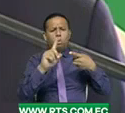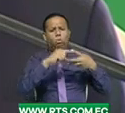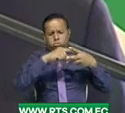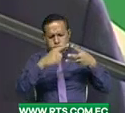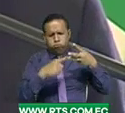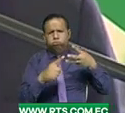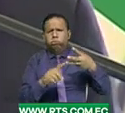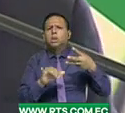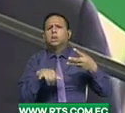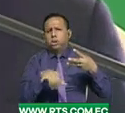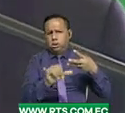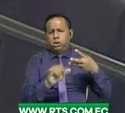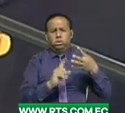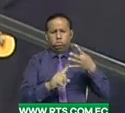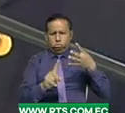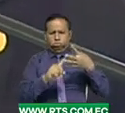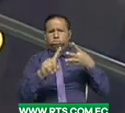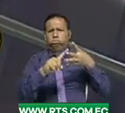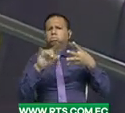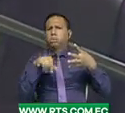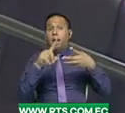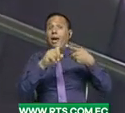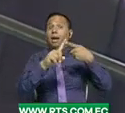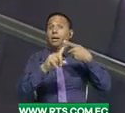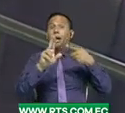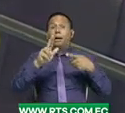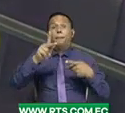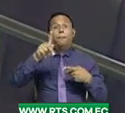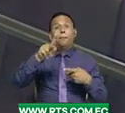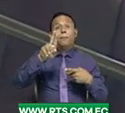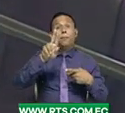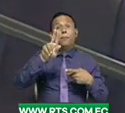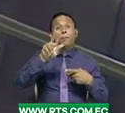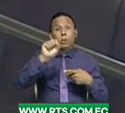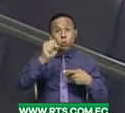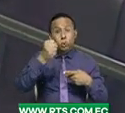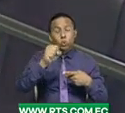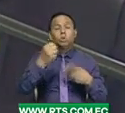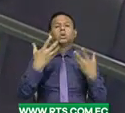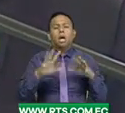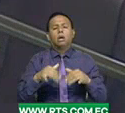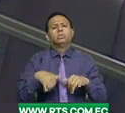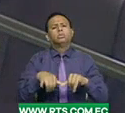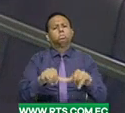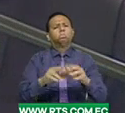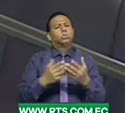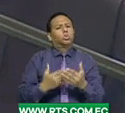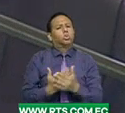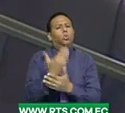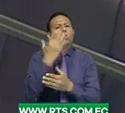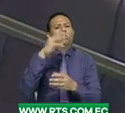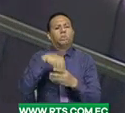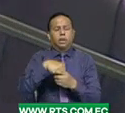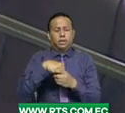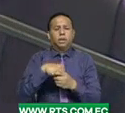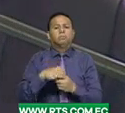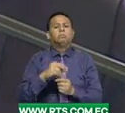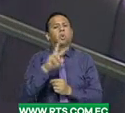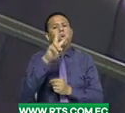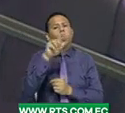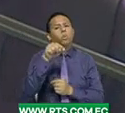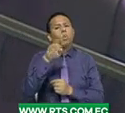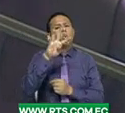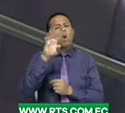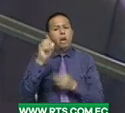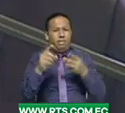Ecopaís se comercializarán con normalidad a escala nacional con el precio fijado de 2.40 el